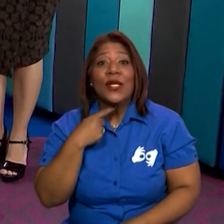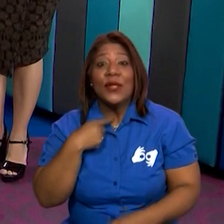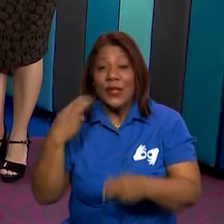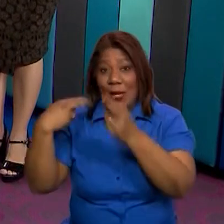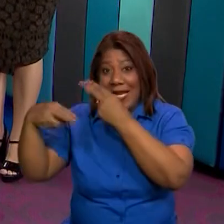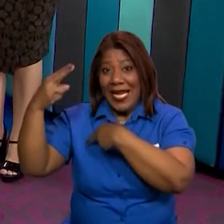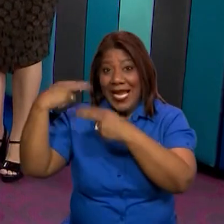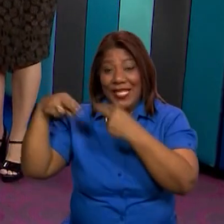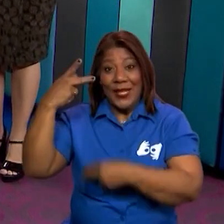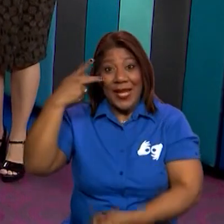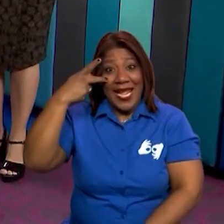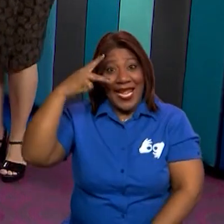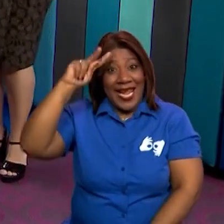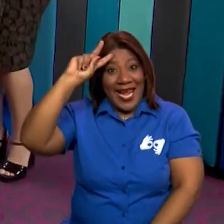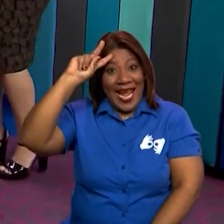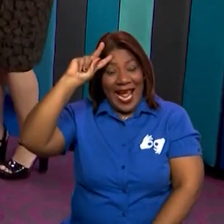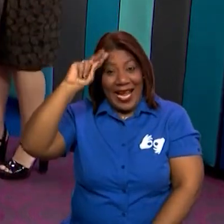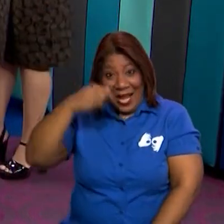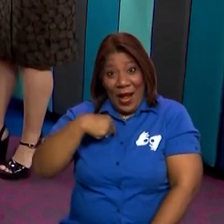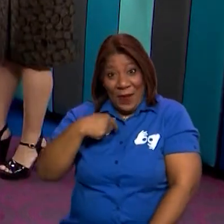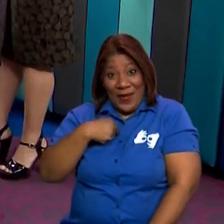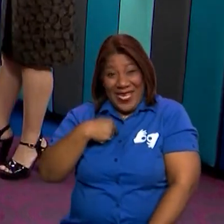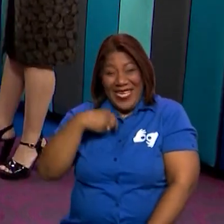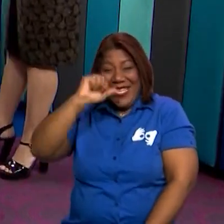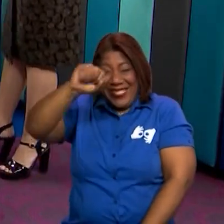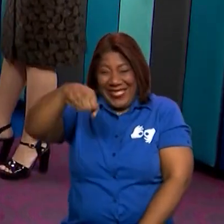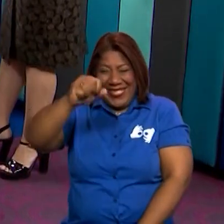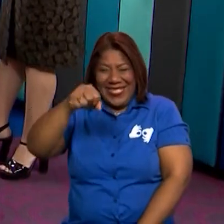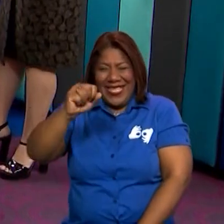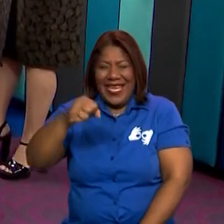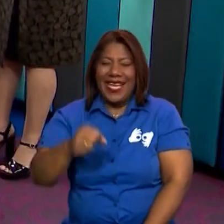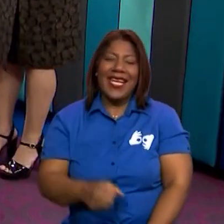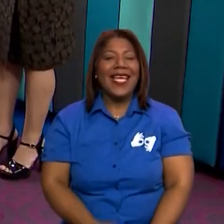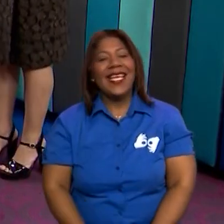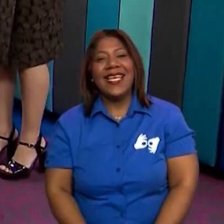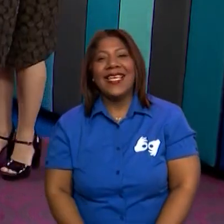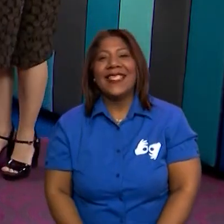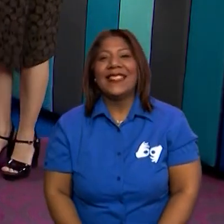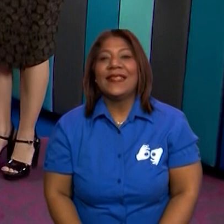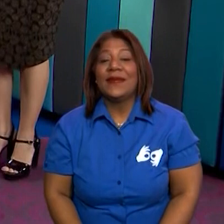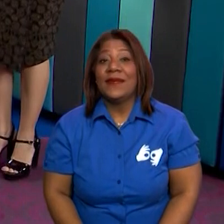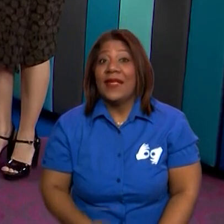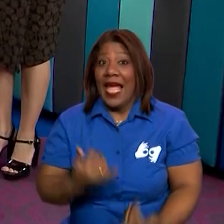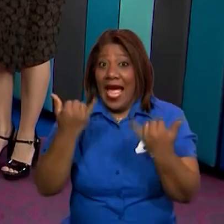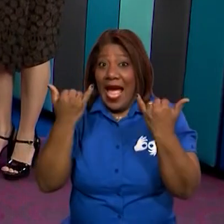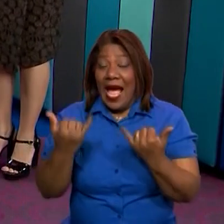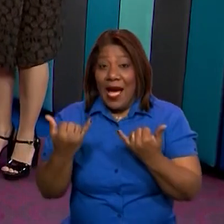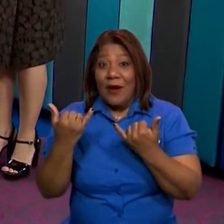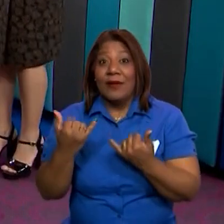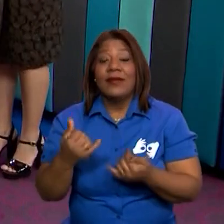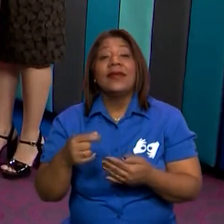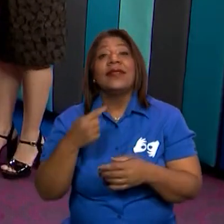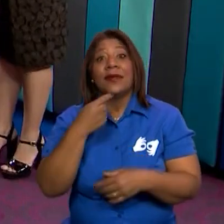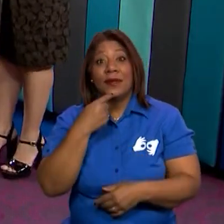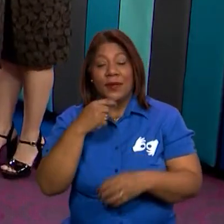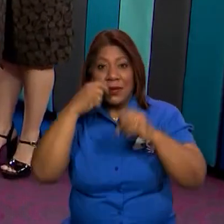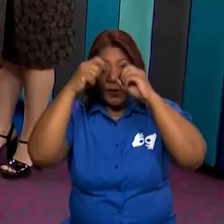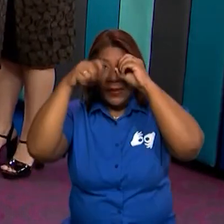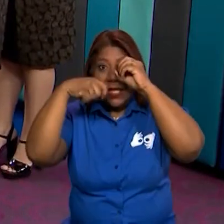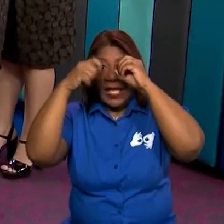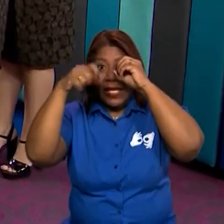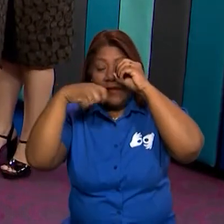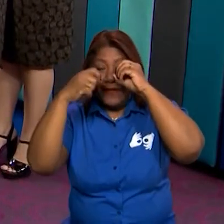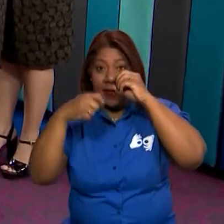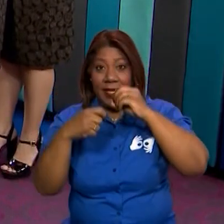Carla? ¡Ah, muy bien! Aquí van a escuchar, que escucharon, ¿verdad? El video.